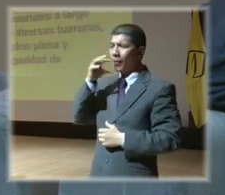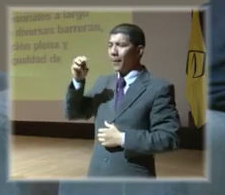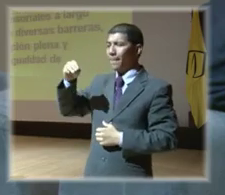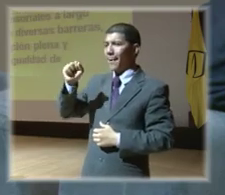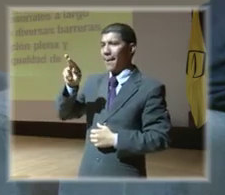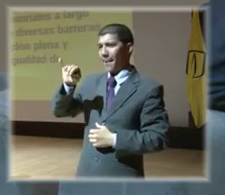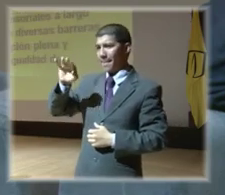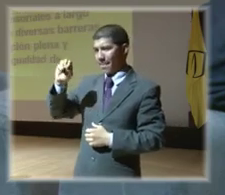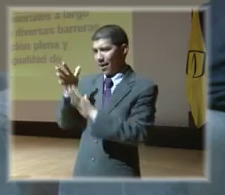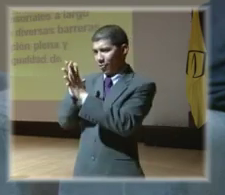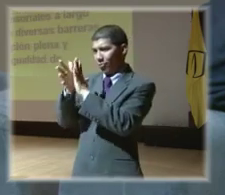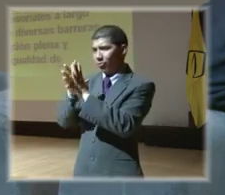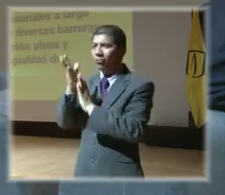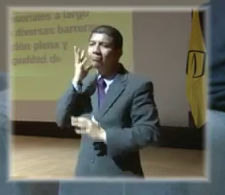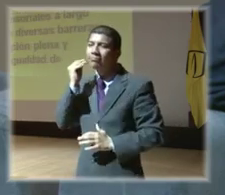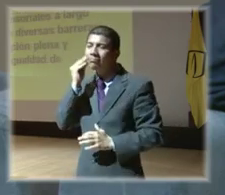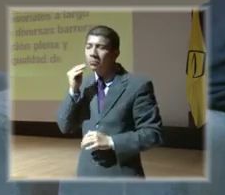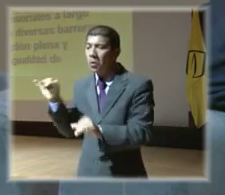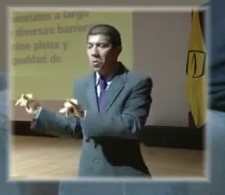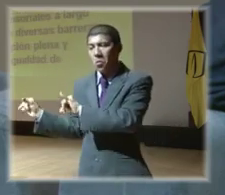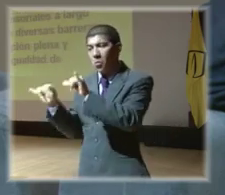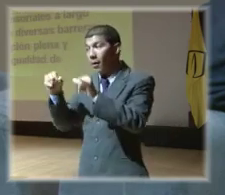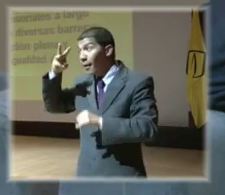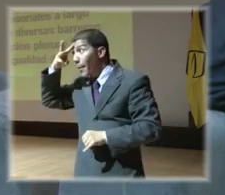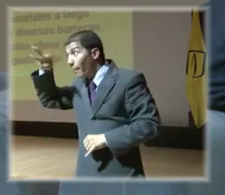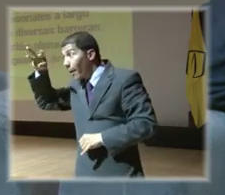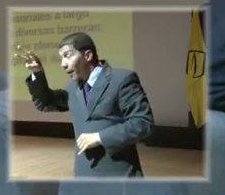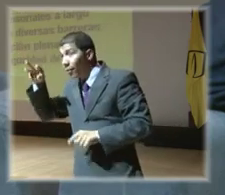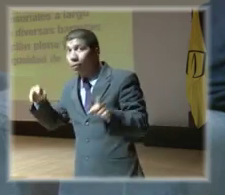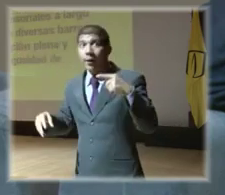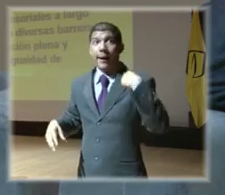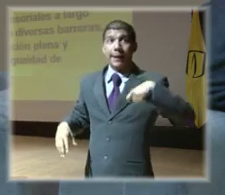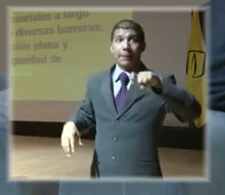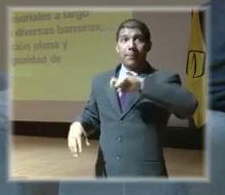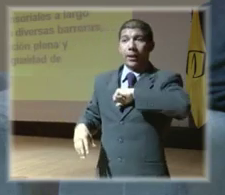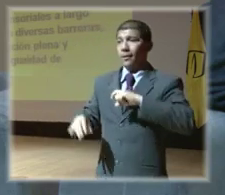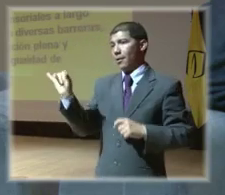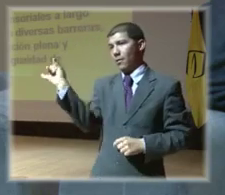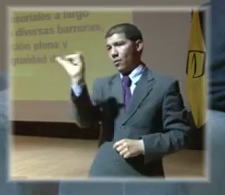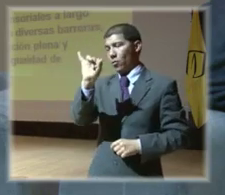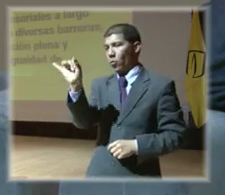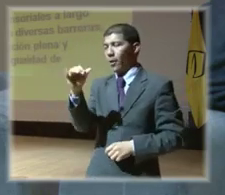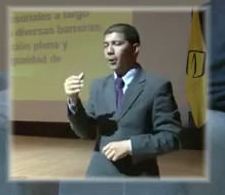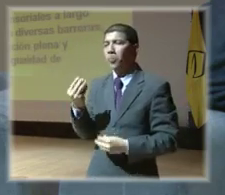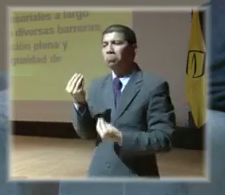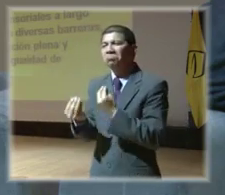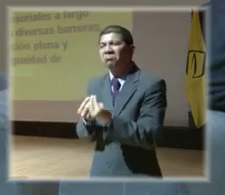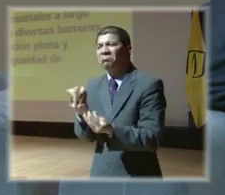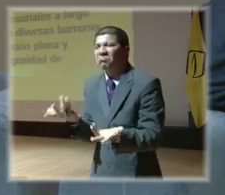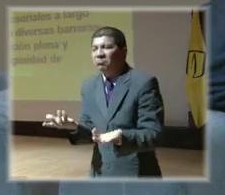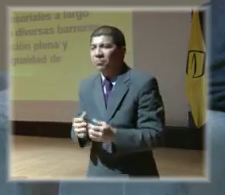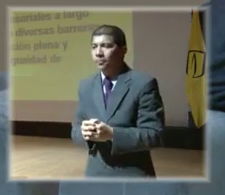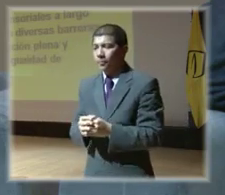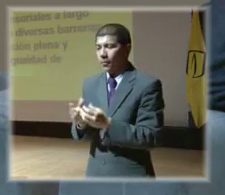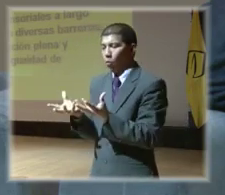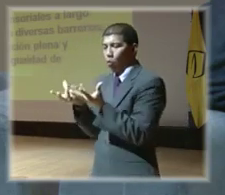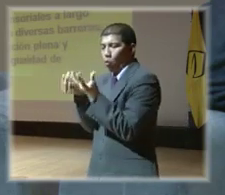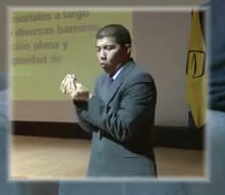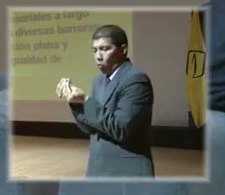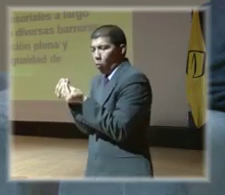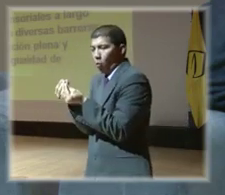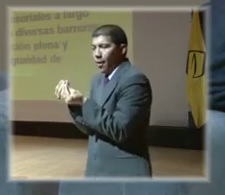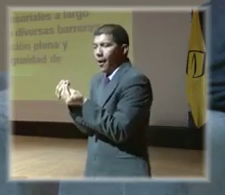en México, al igual que en España, se lleva a cabo una práctica que se llama el grupo de